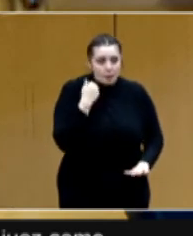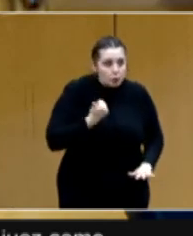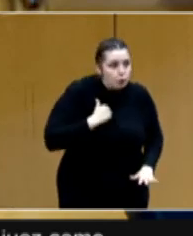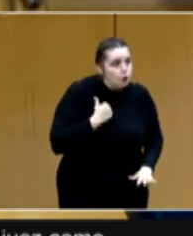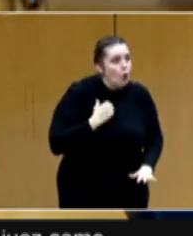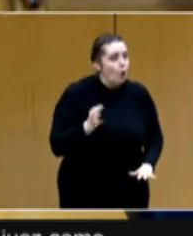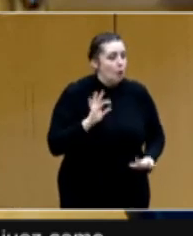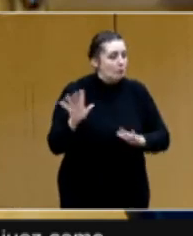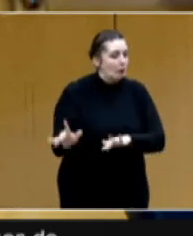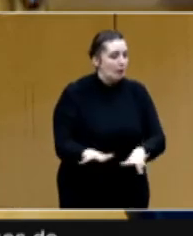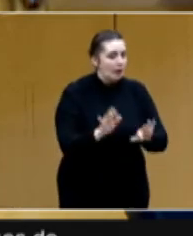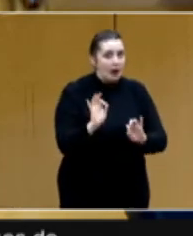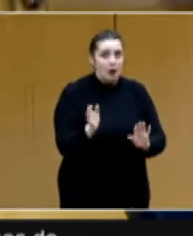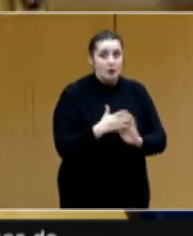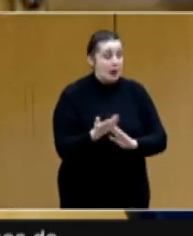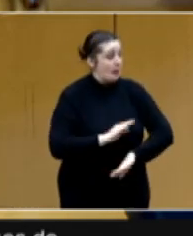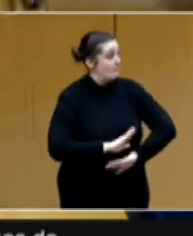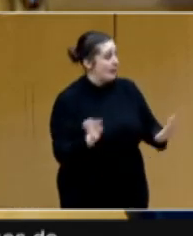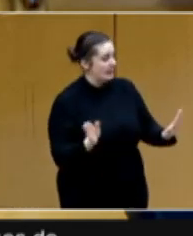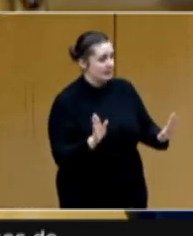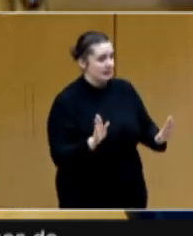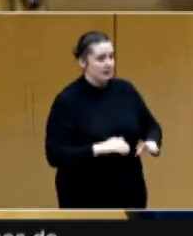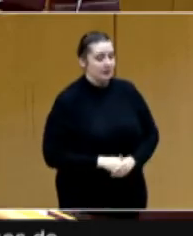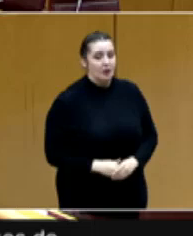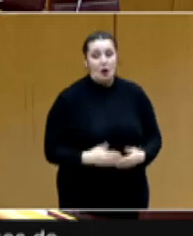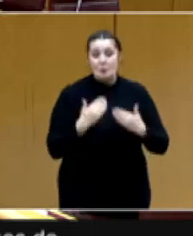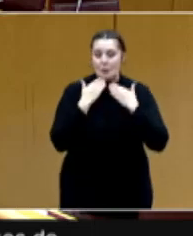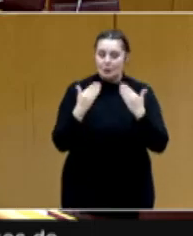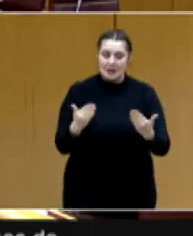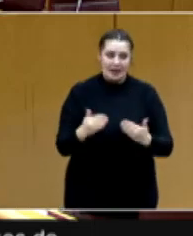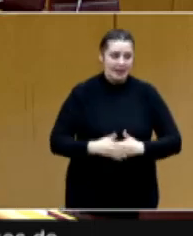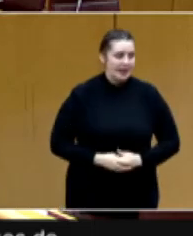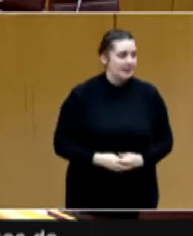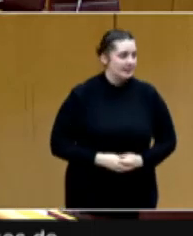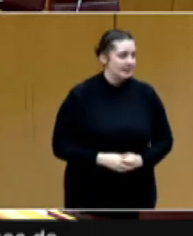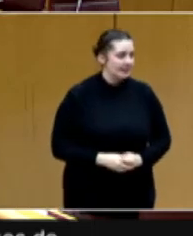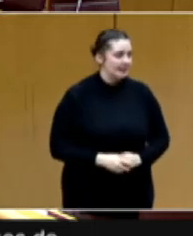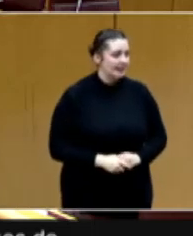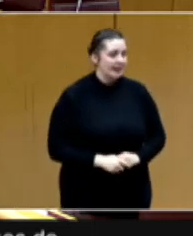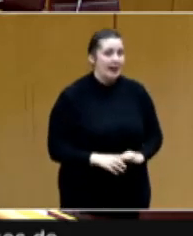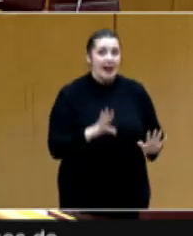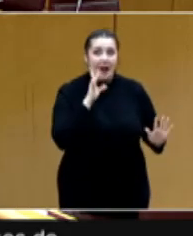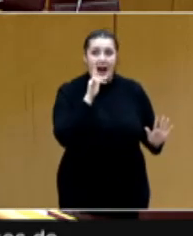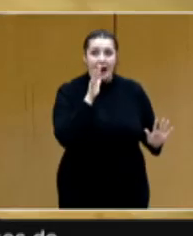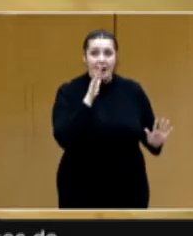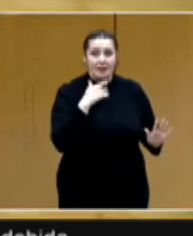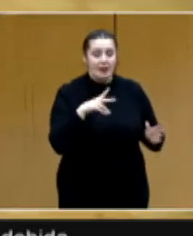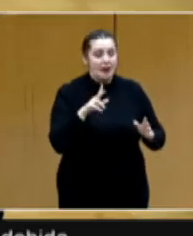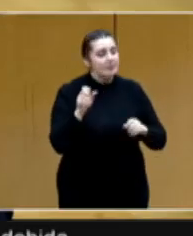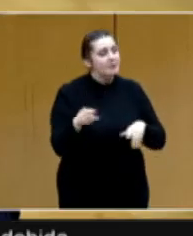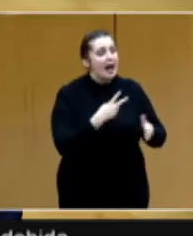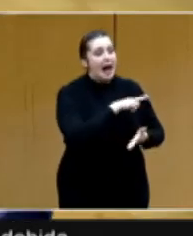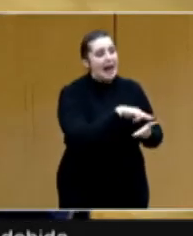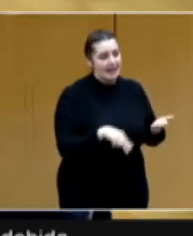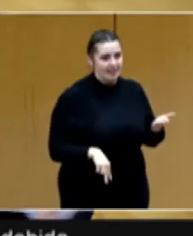indebida nada más luego atender a las preguntas gracias Gracias Don Jordi Ahora nos vamos a Galicia a la otra parte